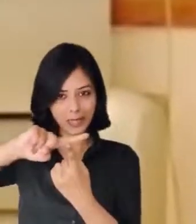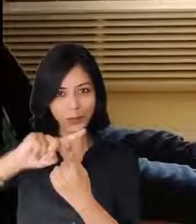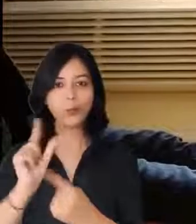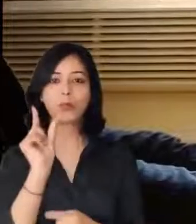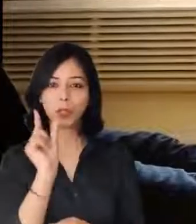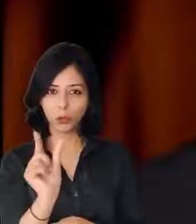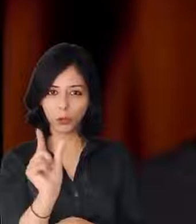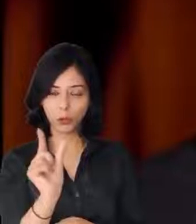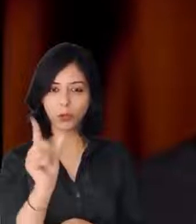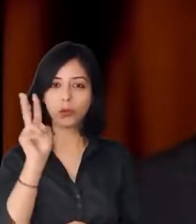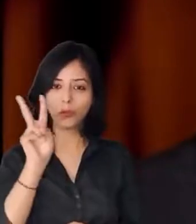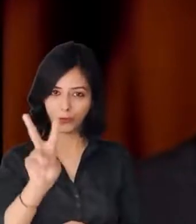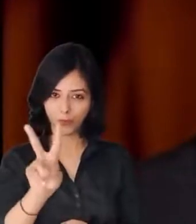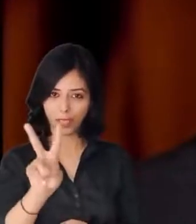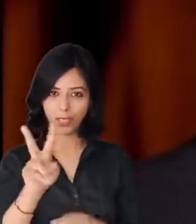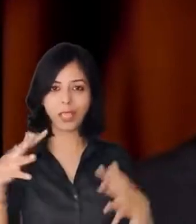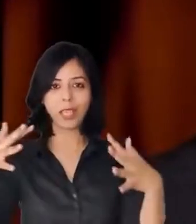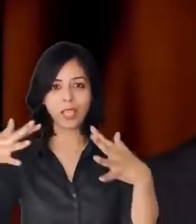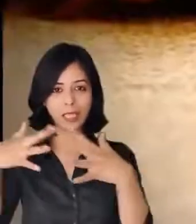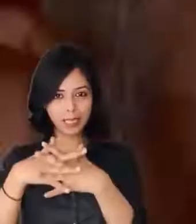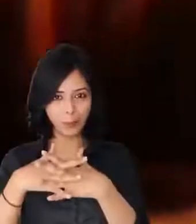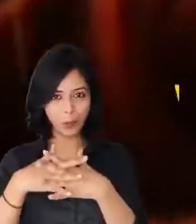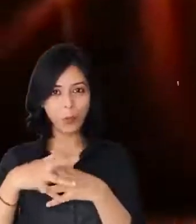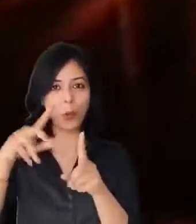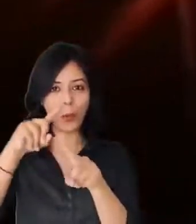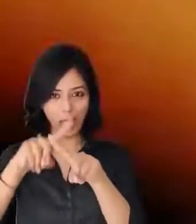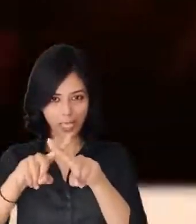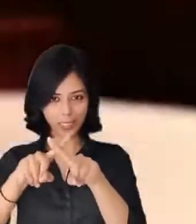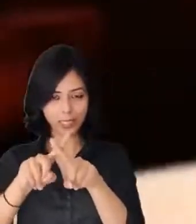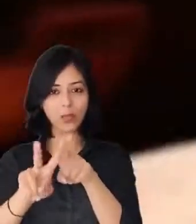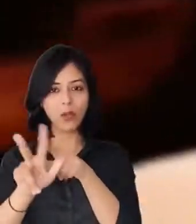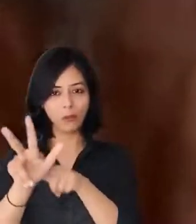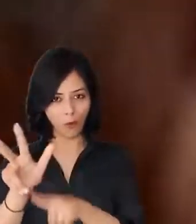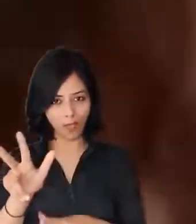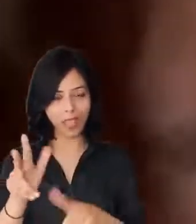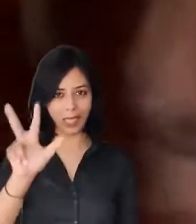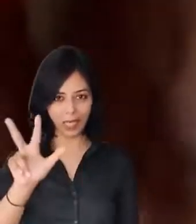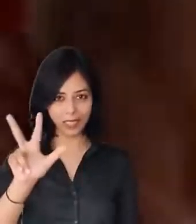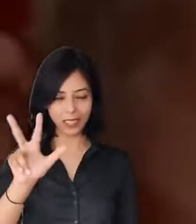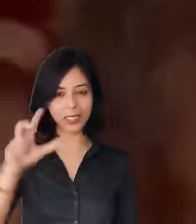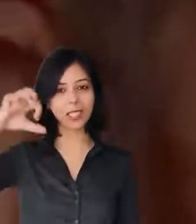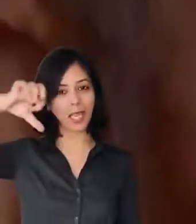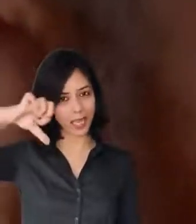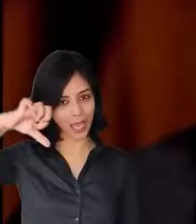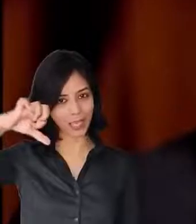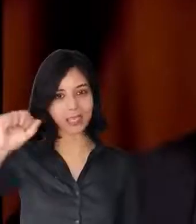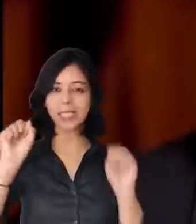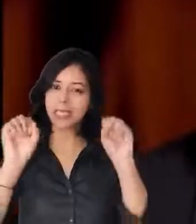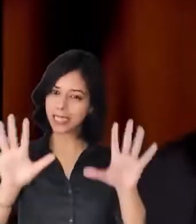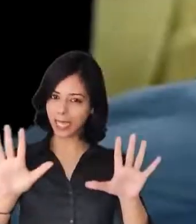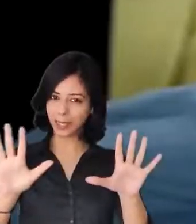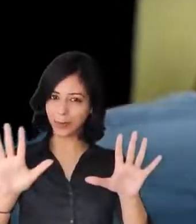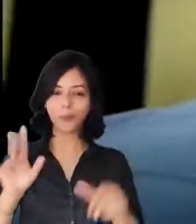mientras la estrangulaba y le golpeaba la cabeza contra el piso. Yo podía verla mientras